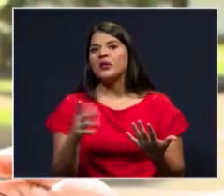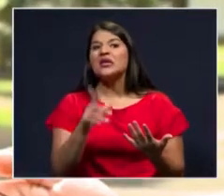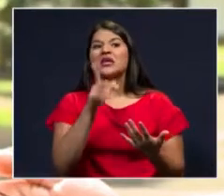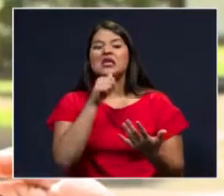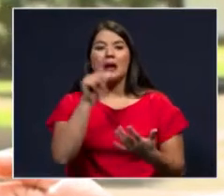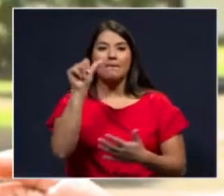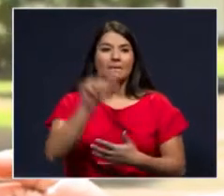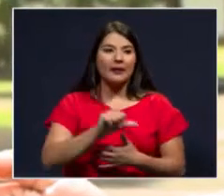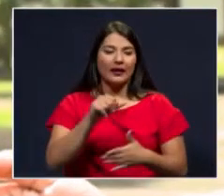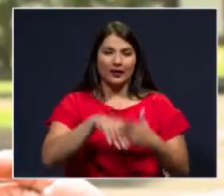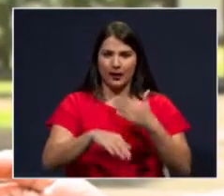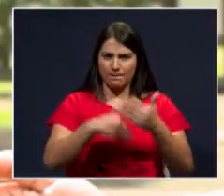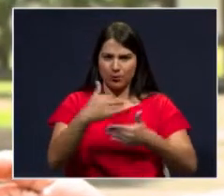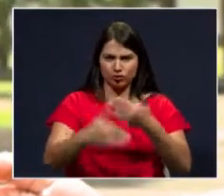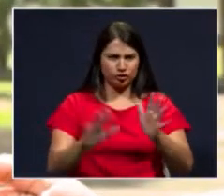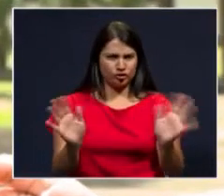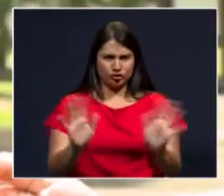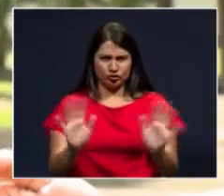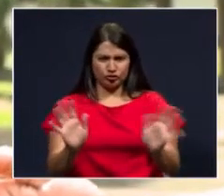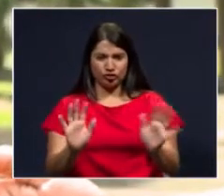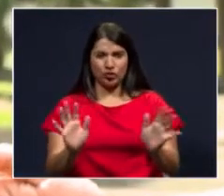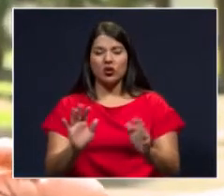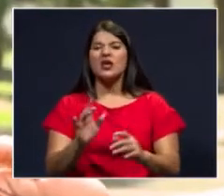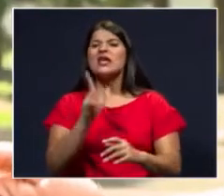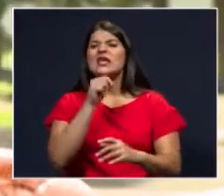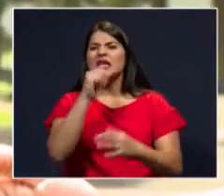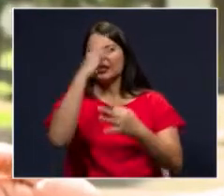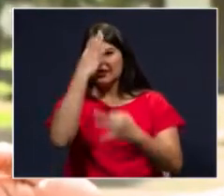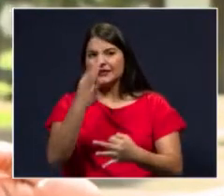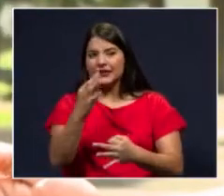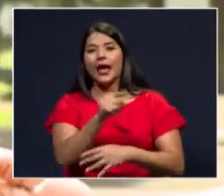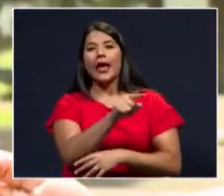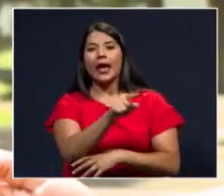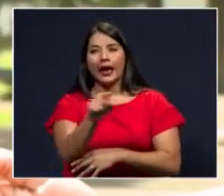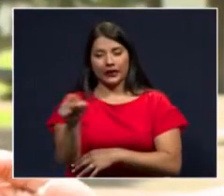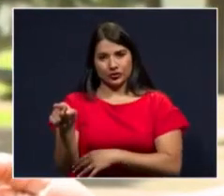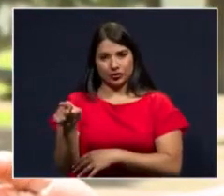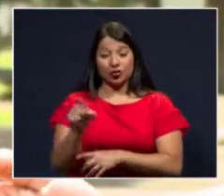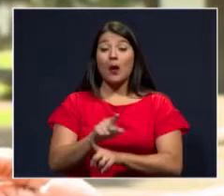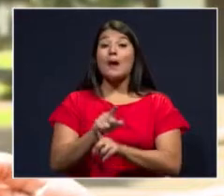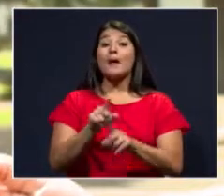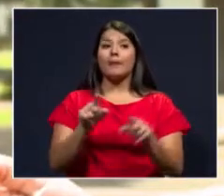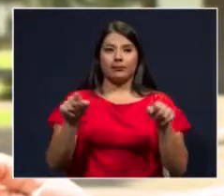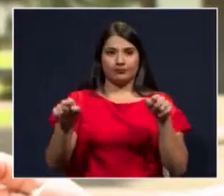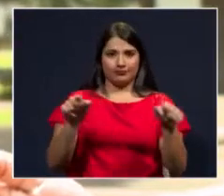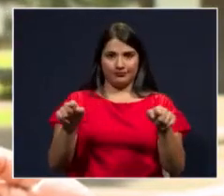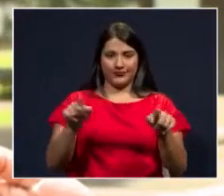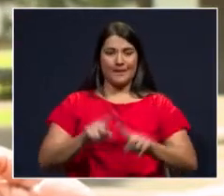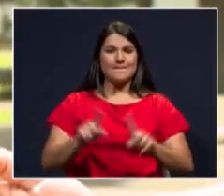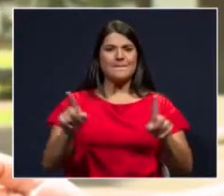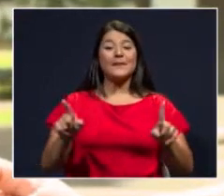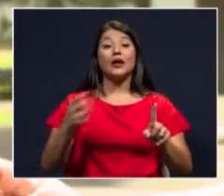perdedora en este proceso. Ellos lo van a definir ellos. Lo que sí vamos a hacer nosotros es